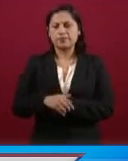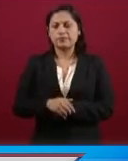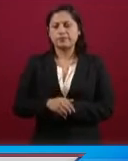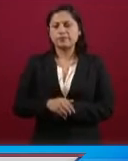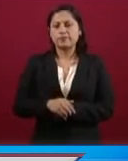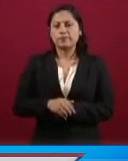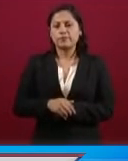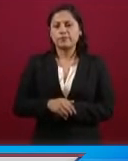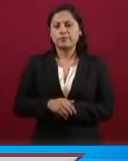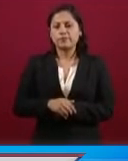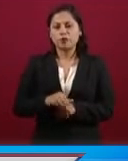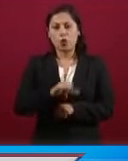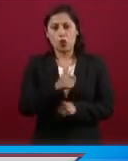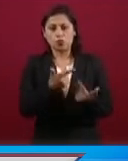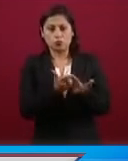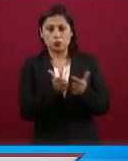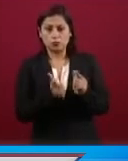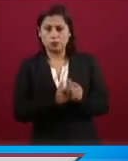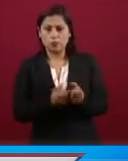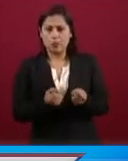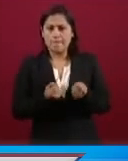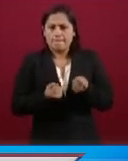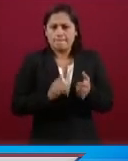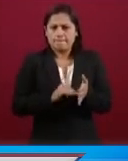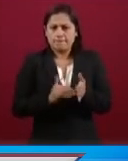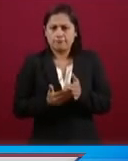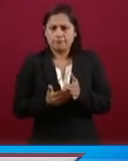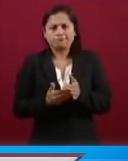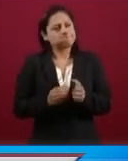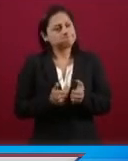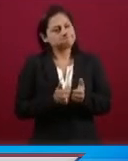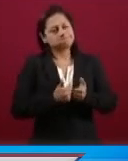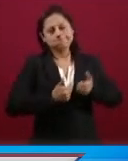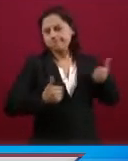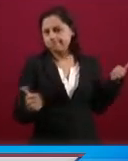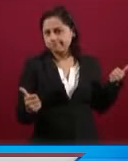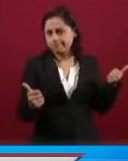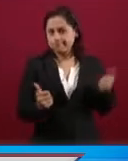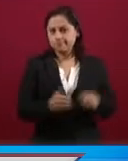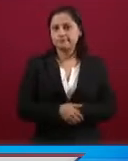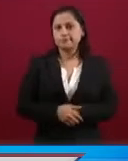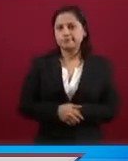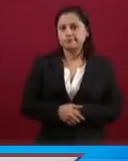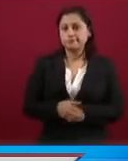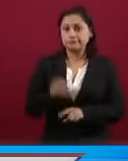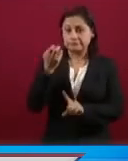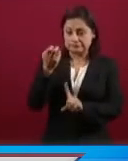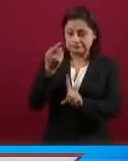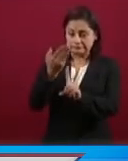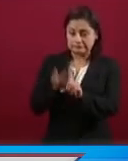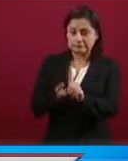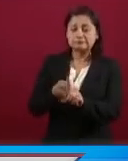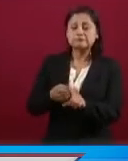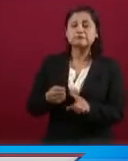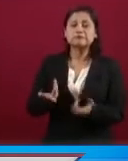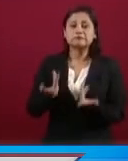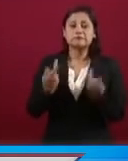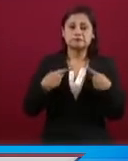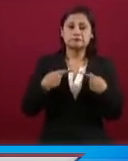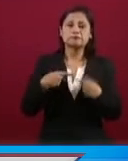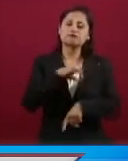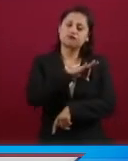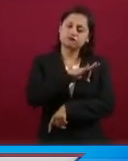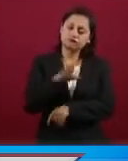Comisión Nacional de Derechos Humanos quede en manos de gente íntegra y honesta, incorruptible y libre, para que no se repitan los excesos que se dieron